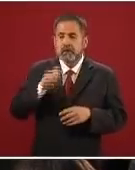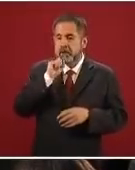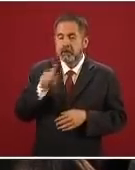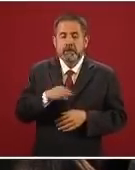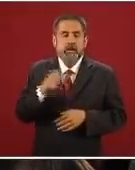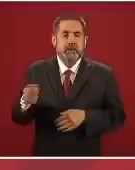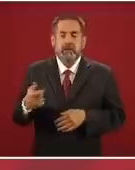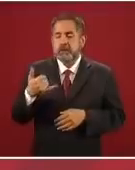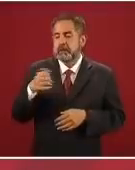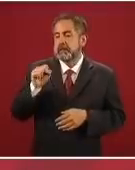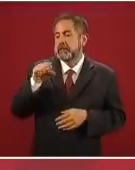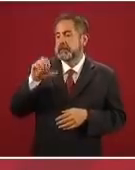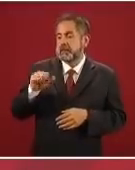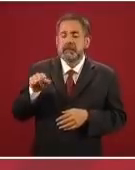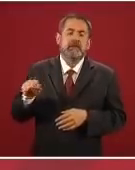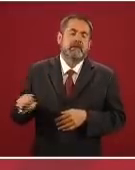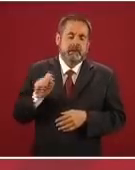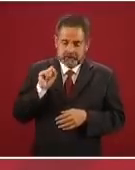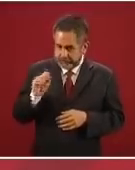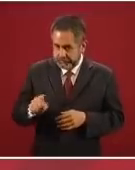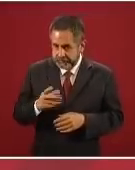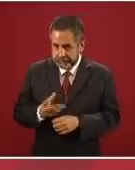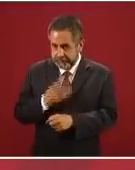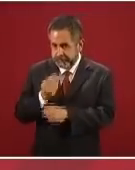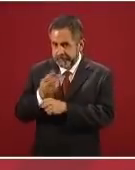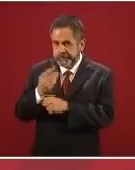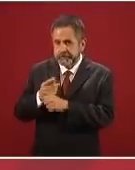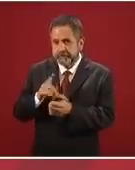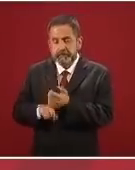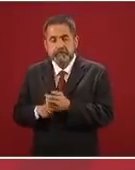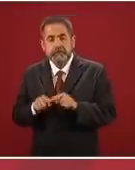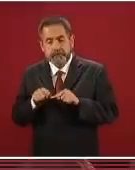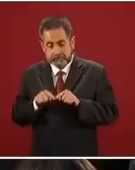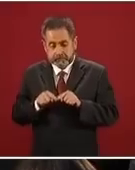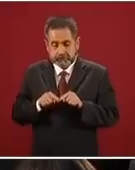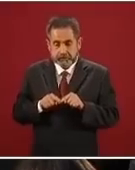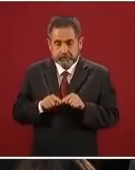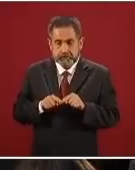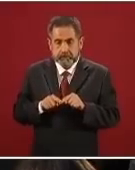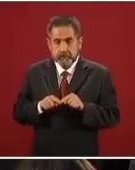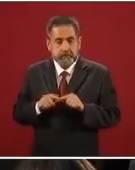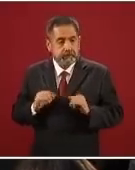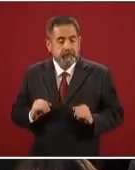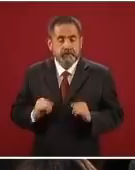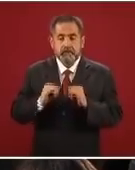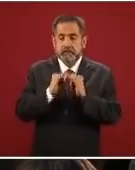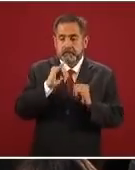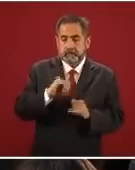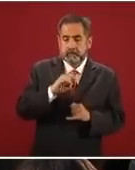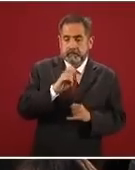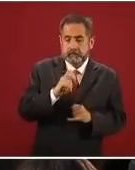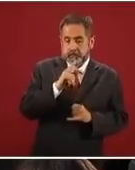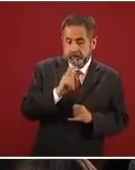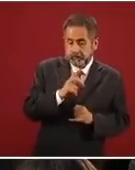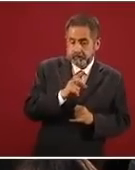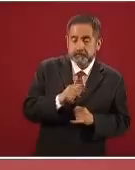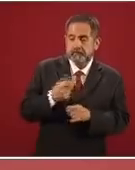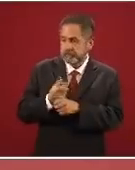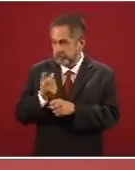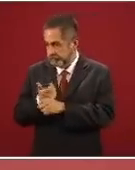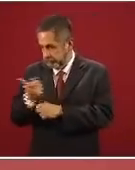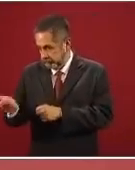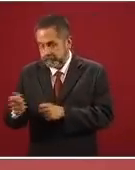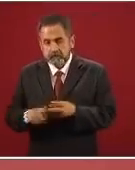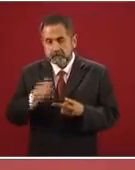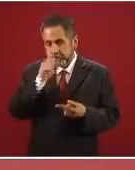Yesca, que este sale de el instituto. Y en Oaxaca